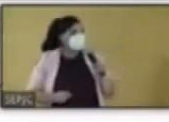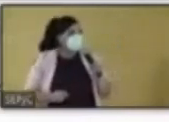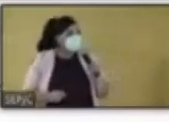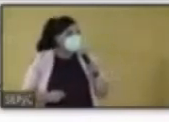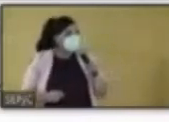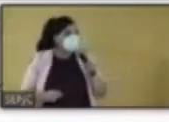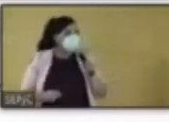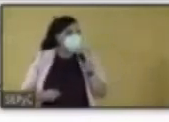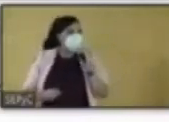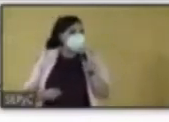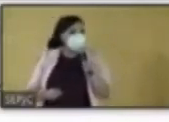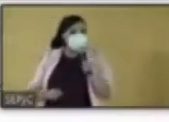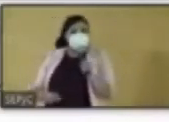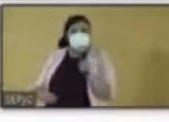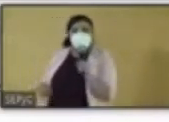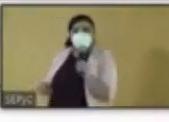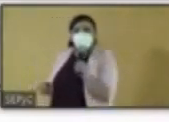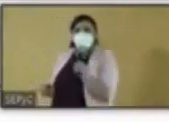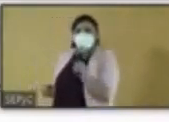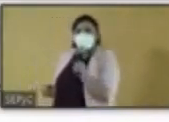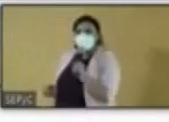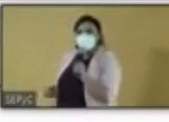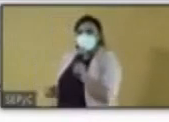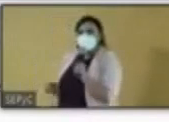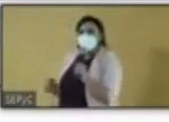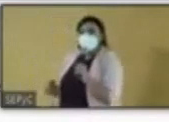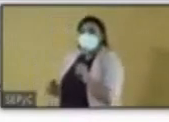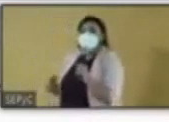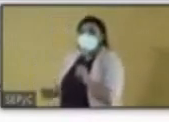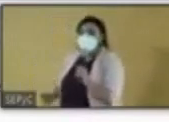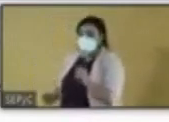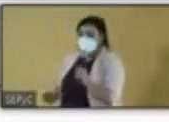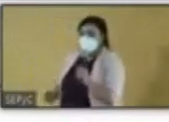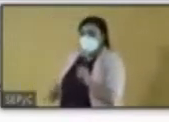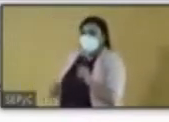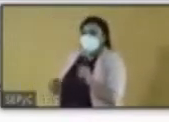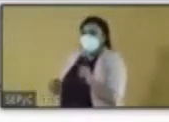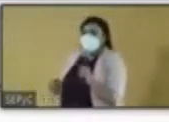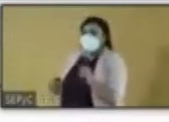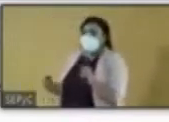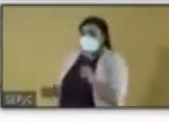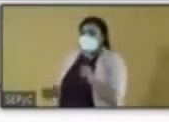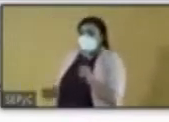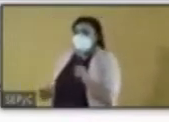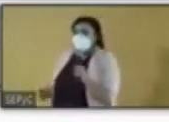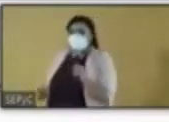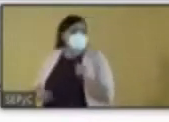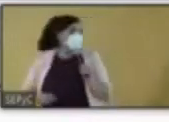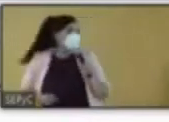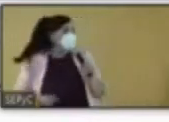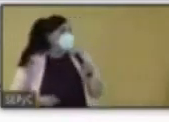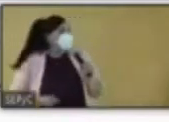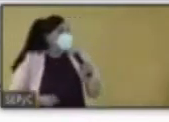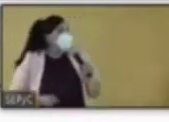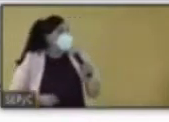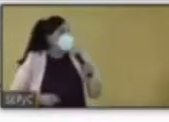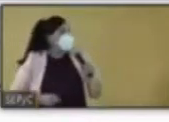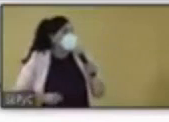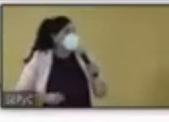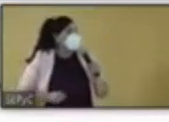actividad industrial, comercial o empresarial, si es que la persona cuenta o se encuentra inscrito para desempeñar ese tipo de actividad.